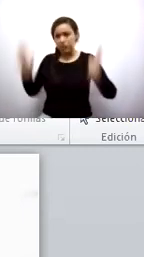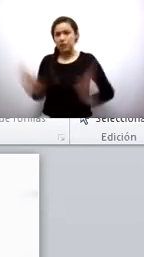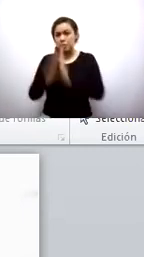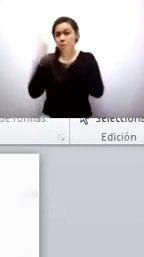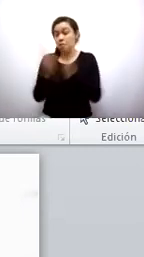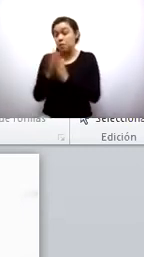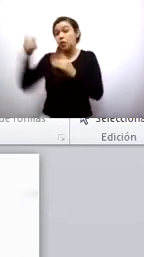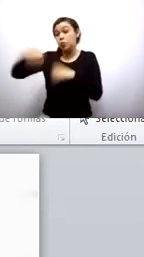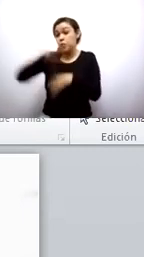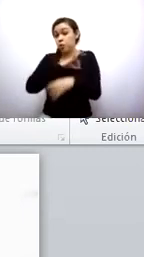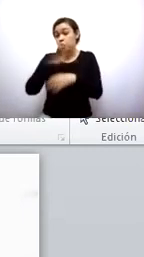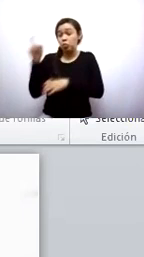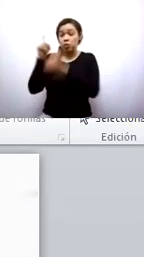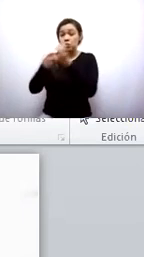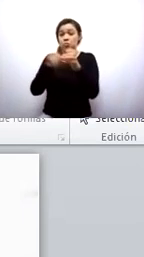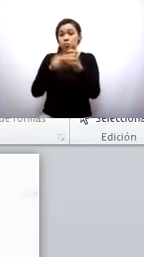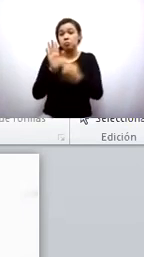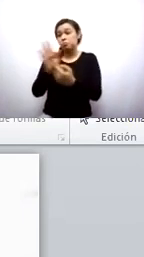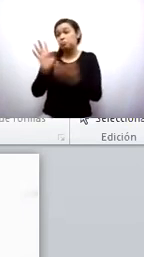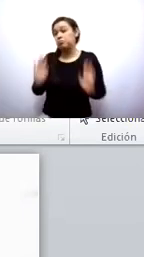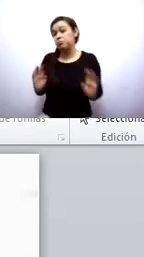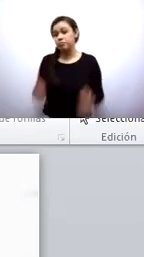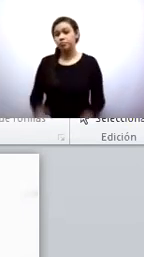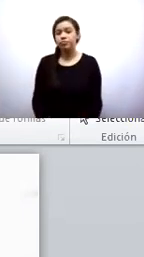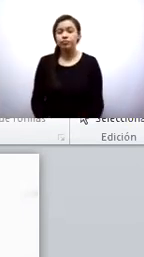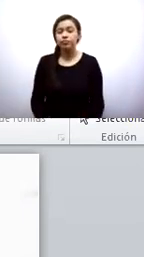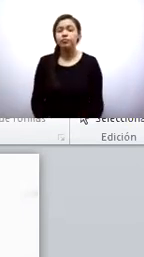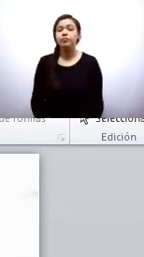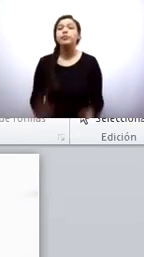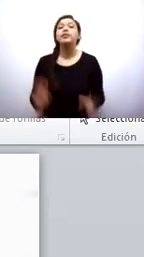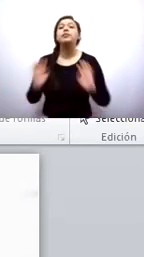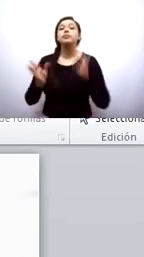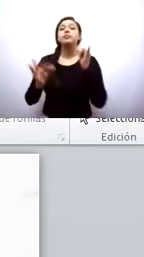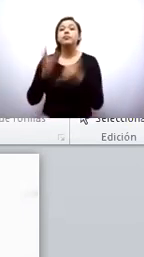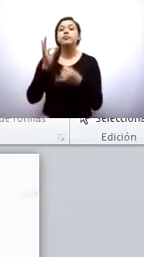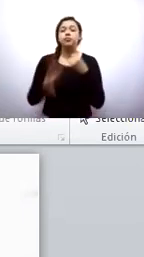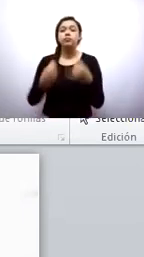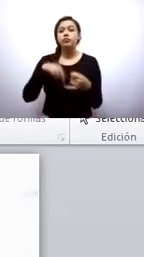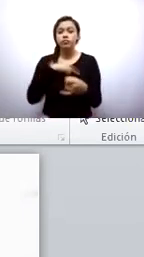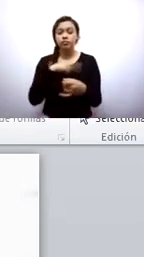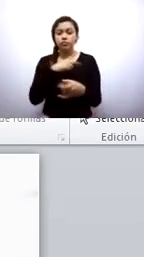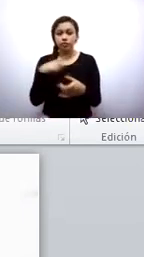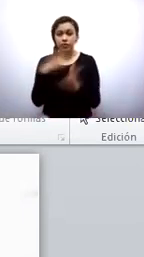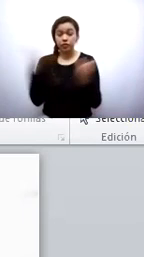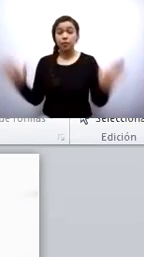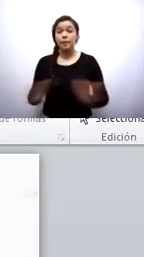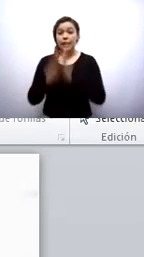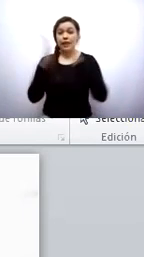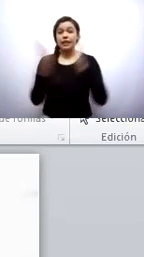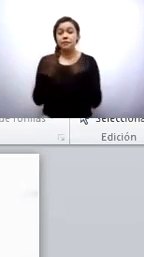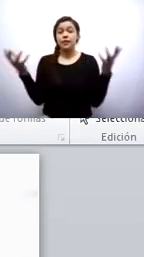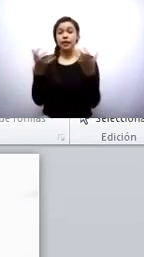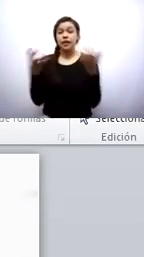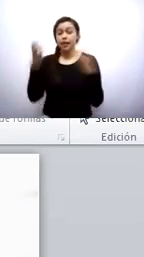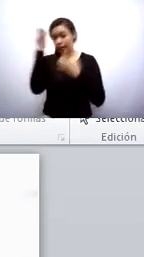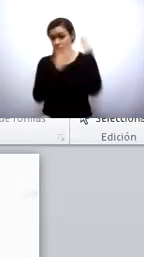puedan presentarse. Y finalmente, tenemos que ser partícipes en la gestión y en la